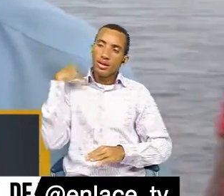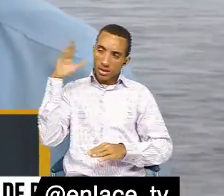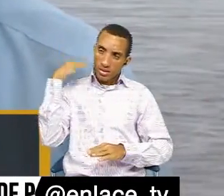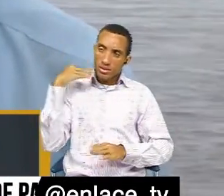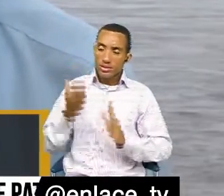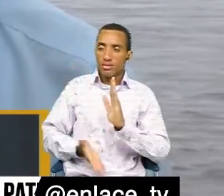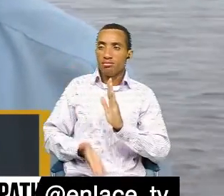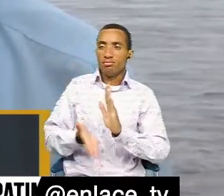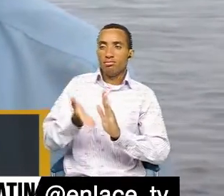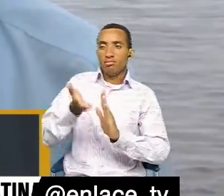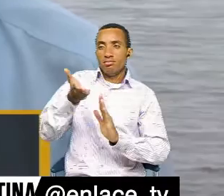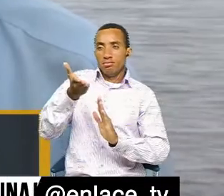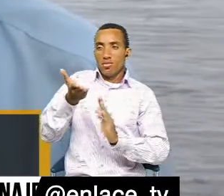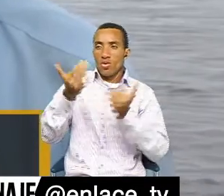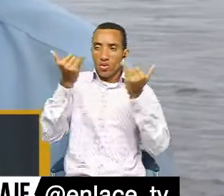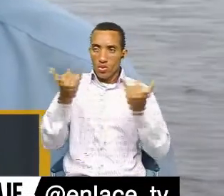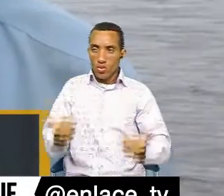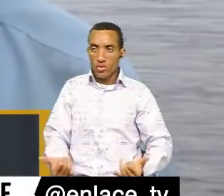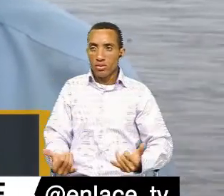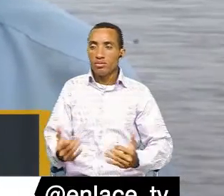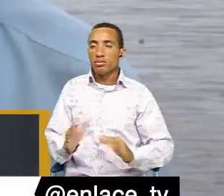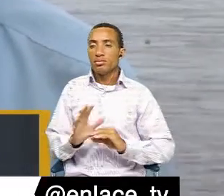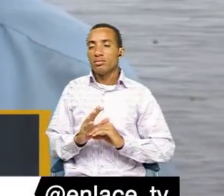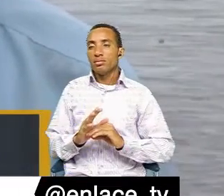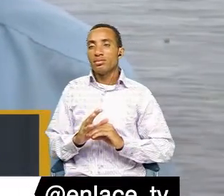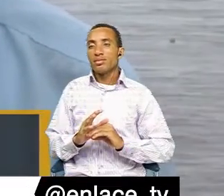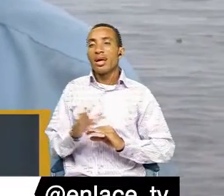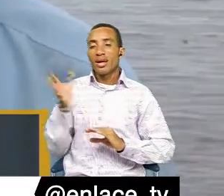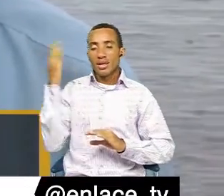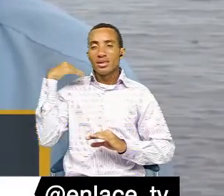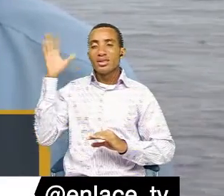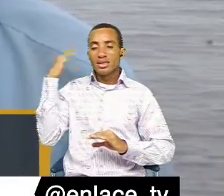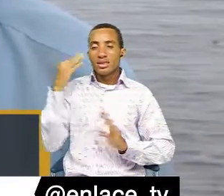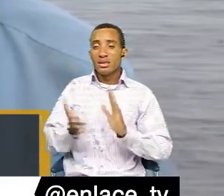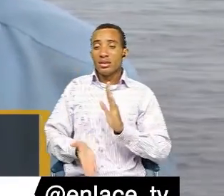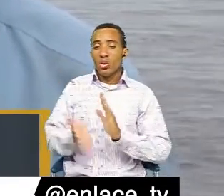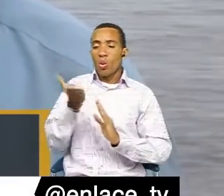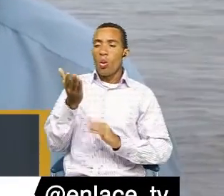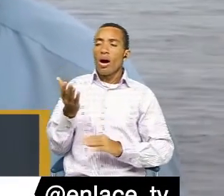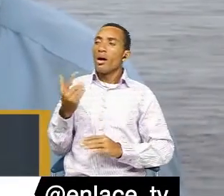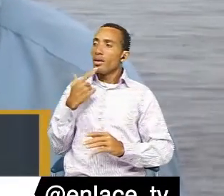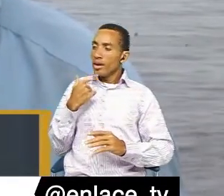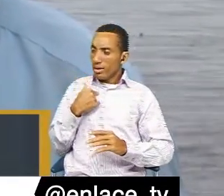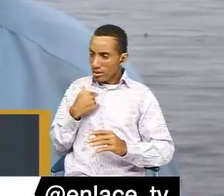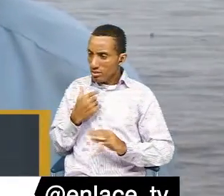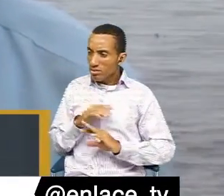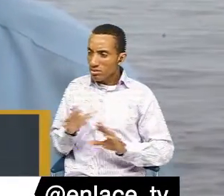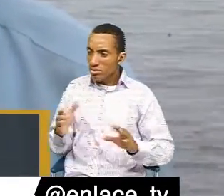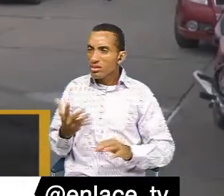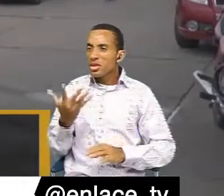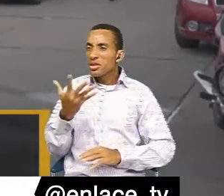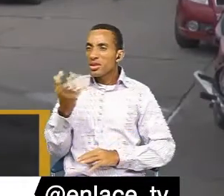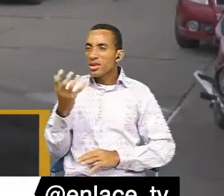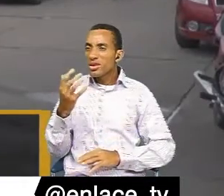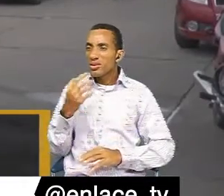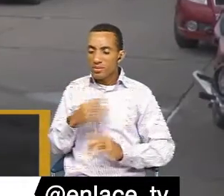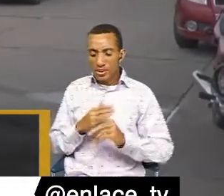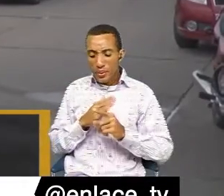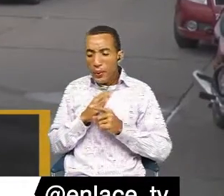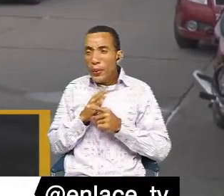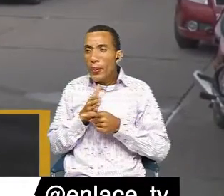en los meses anteriores, que muchas veces nos decían que había pescado a 500 pesos, pero era un pescado